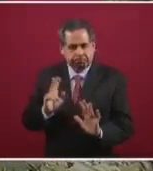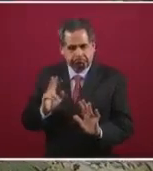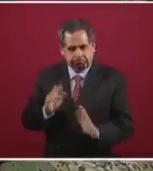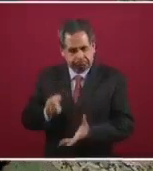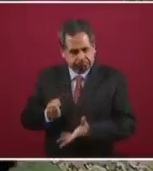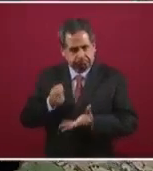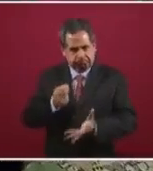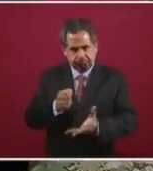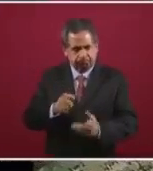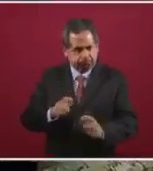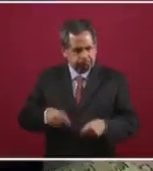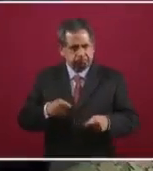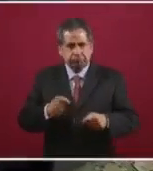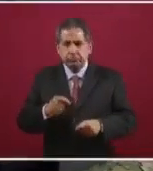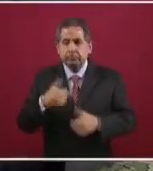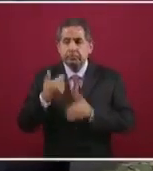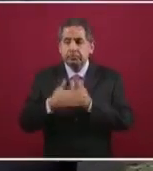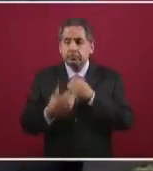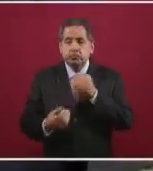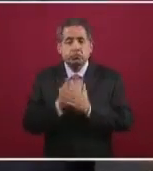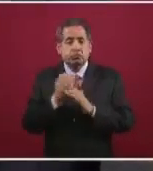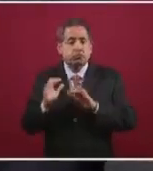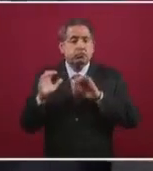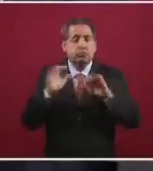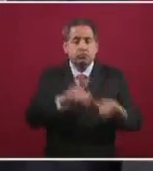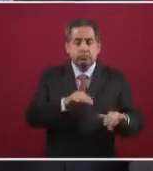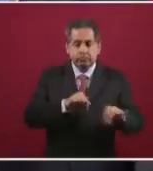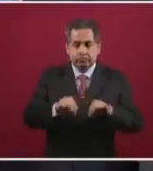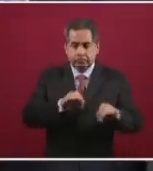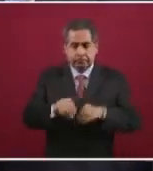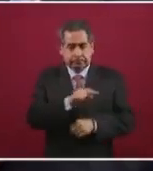la contratación de nuevos elementos.